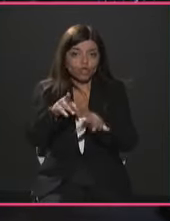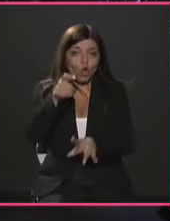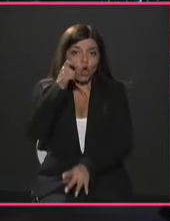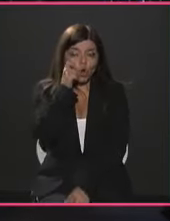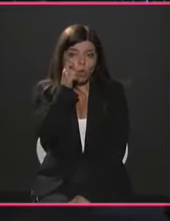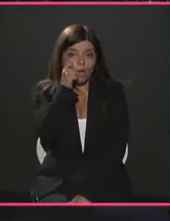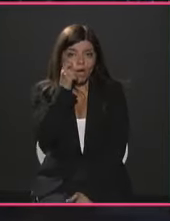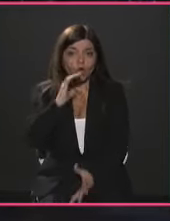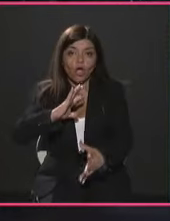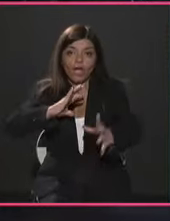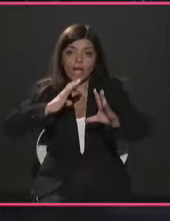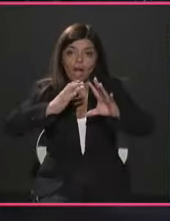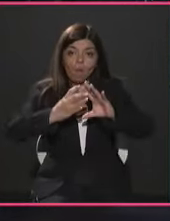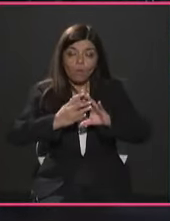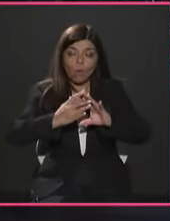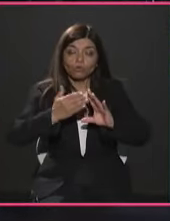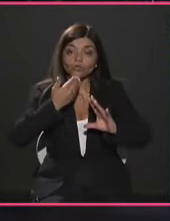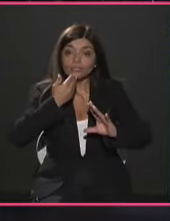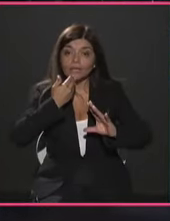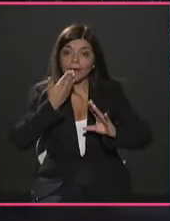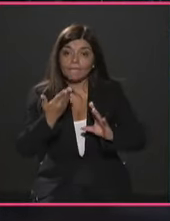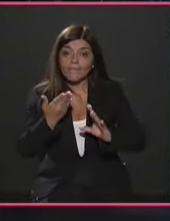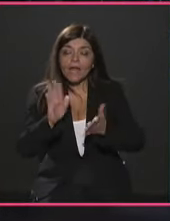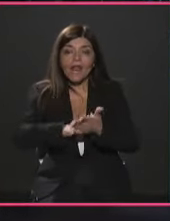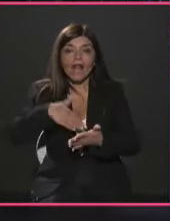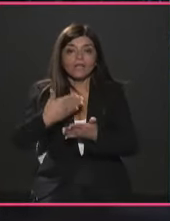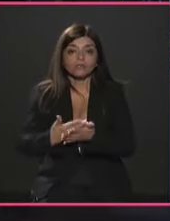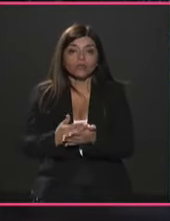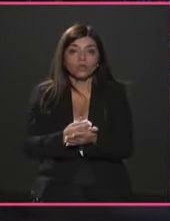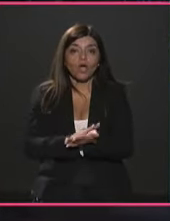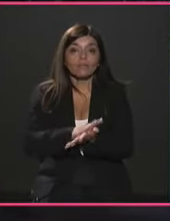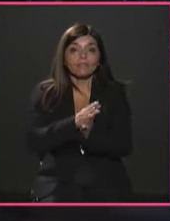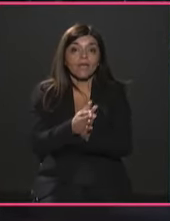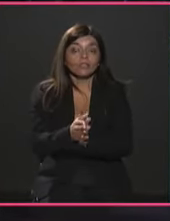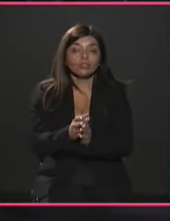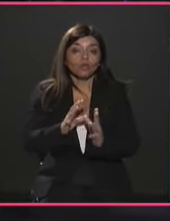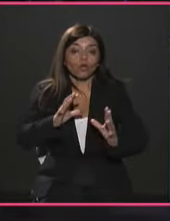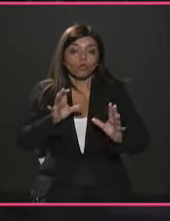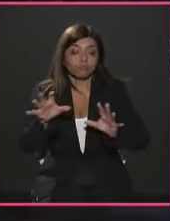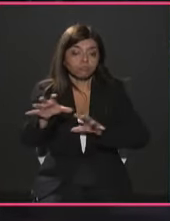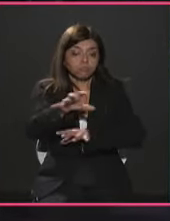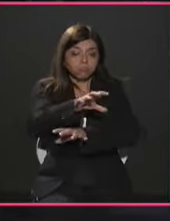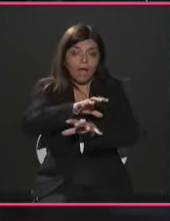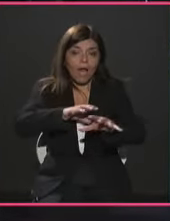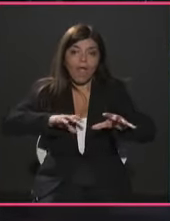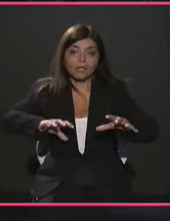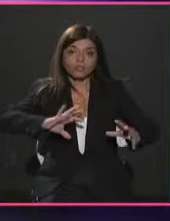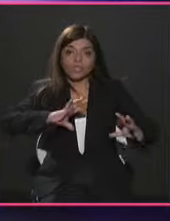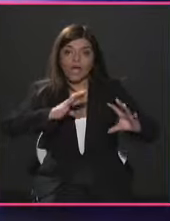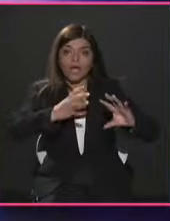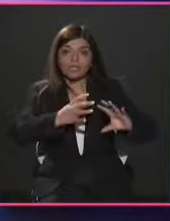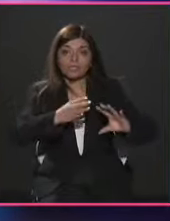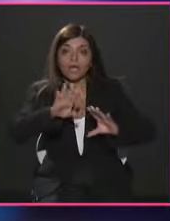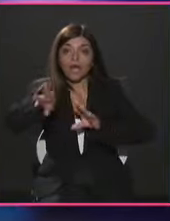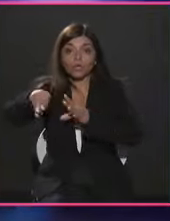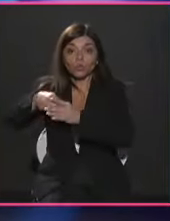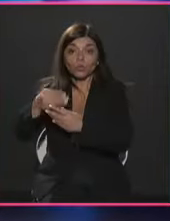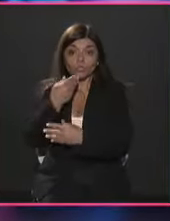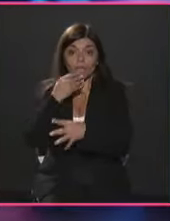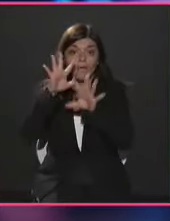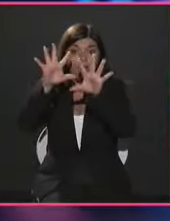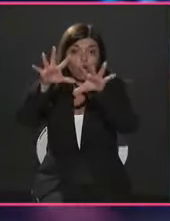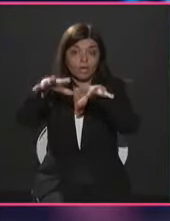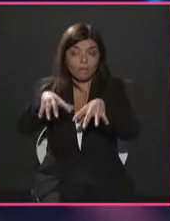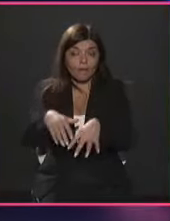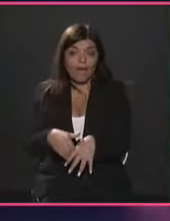en el mundo al a la salud de todos los organismos de nuestro planeta y esto incluye a las especies animales